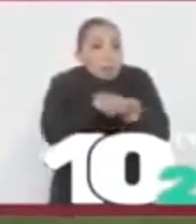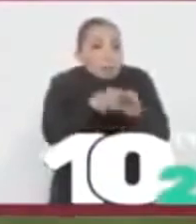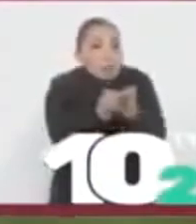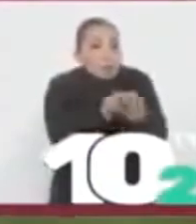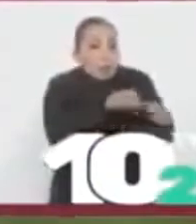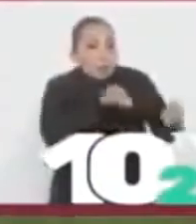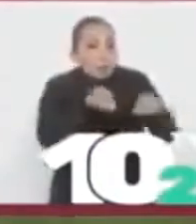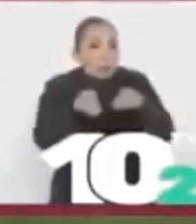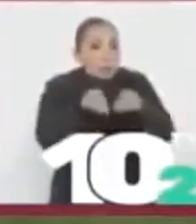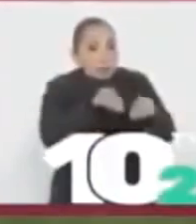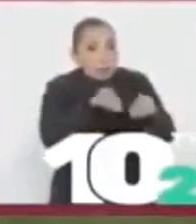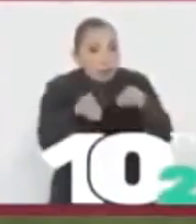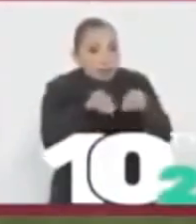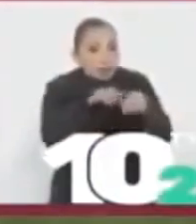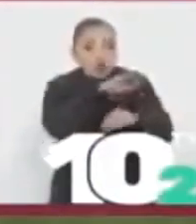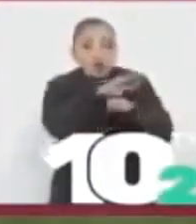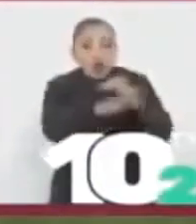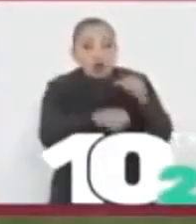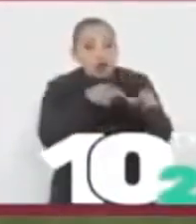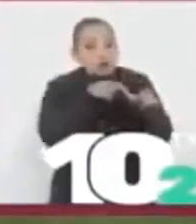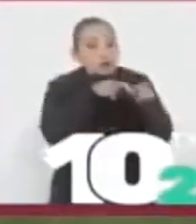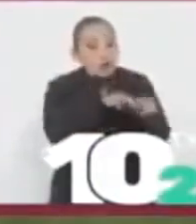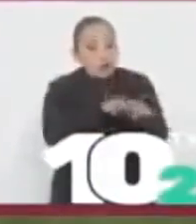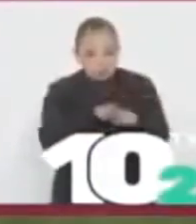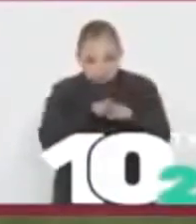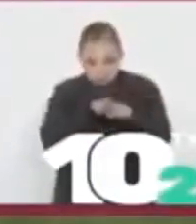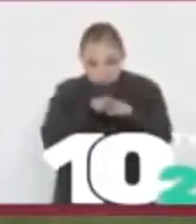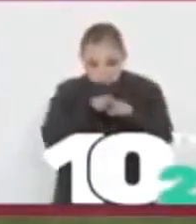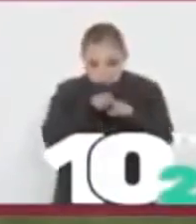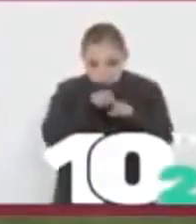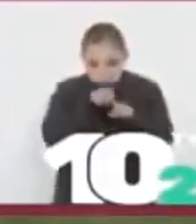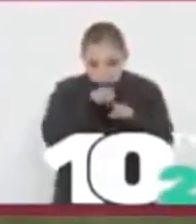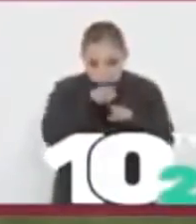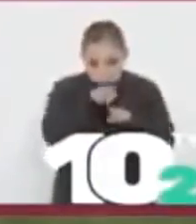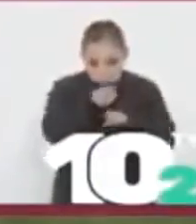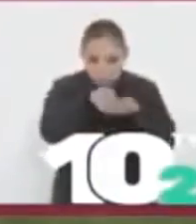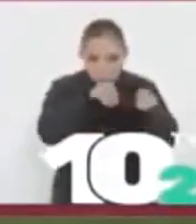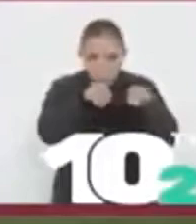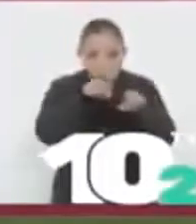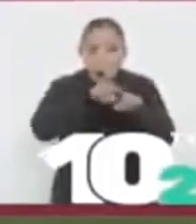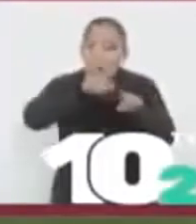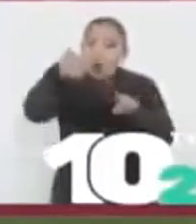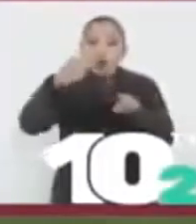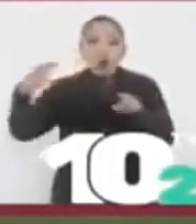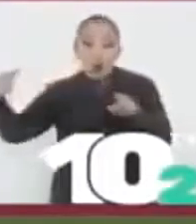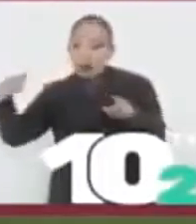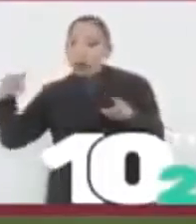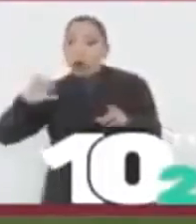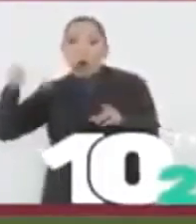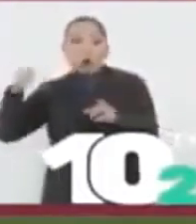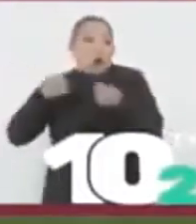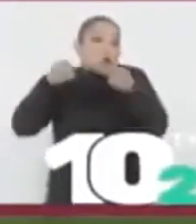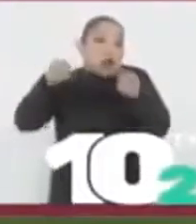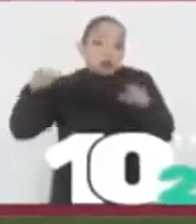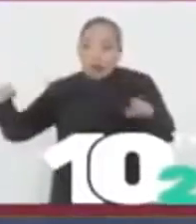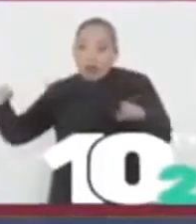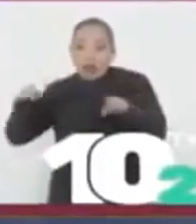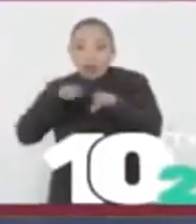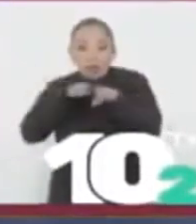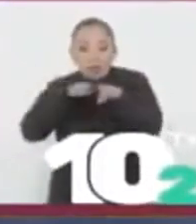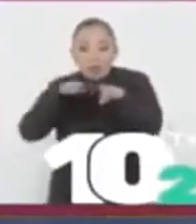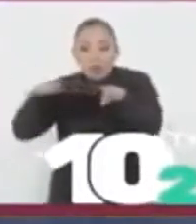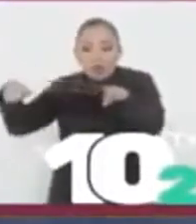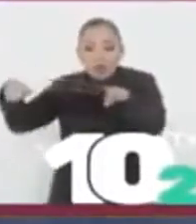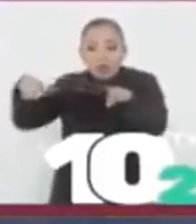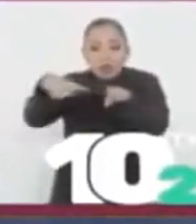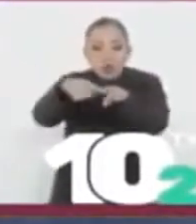el movimiento del objeto, todo cuerpo conservará la trayectoria de su movimiento, a menos que otro cuerpo u otra fuerza